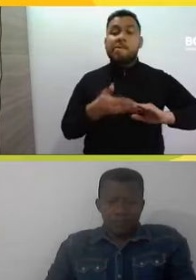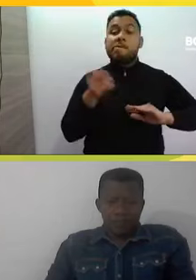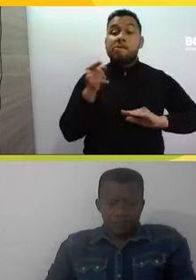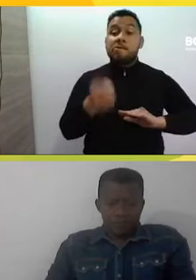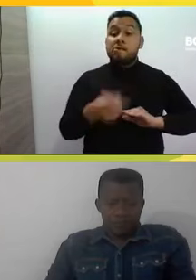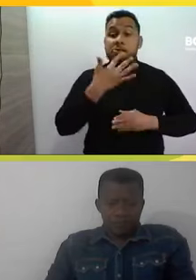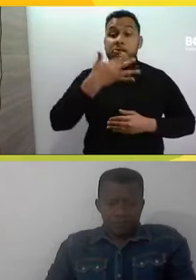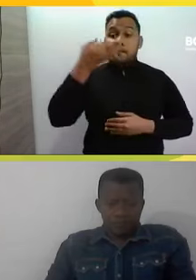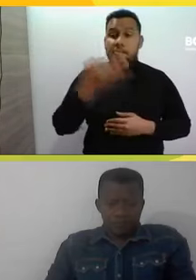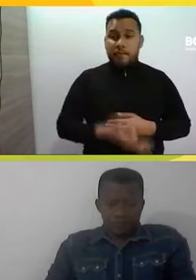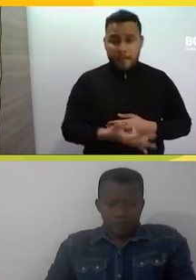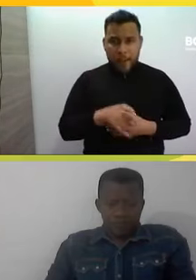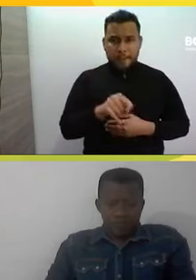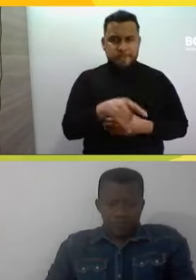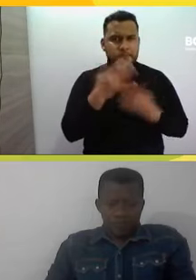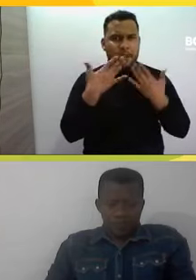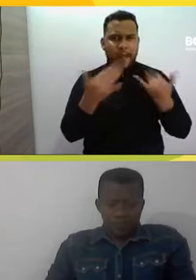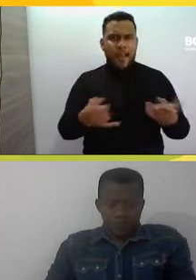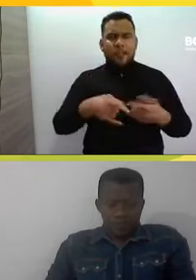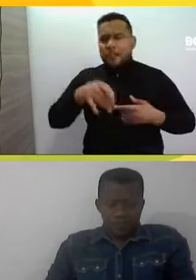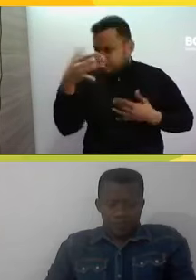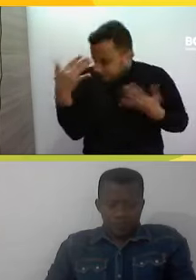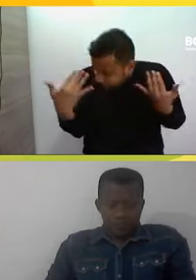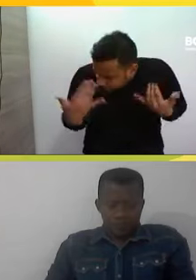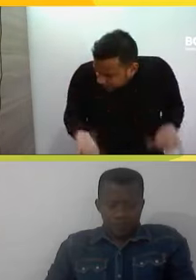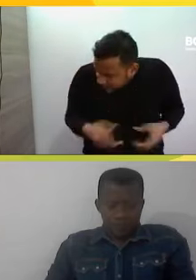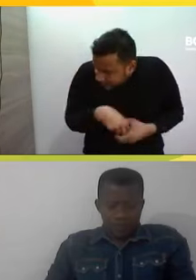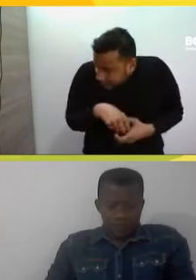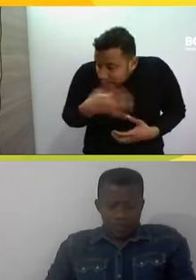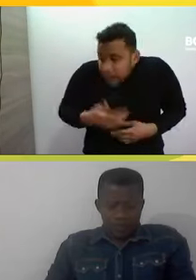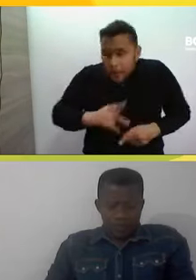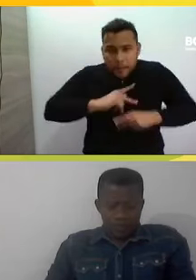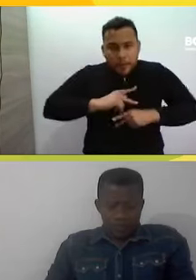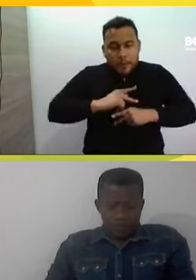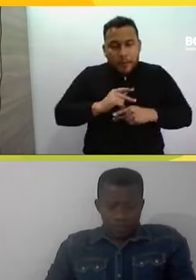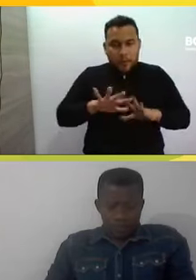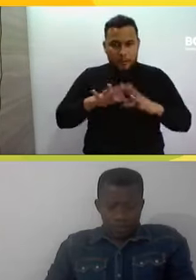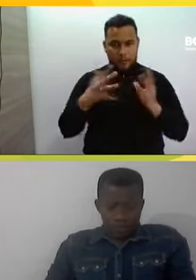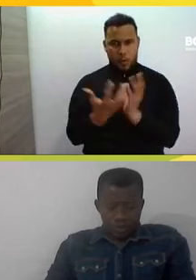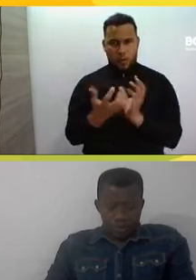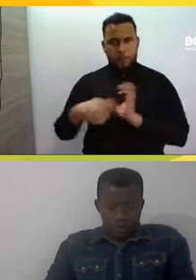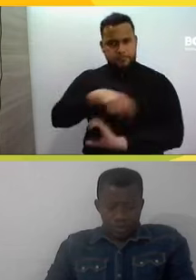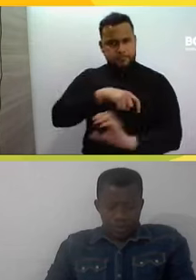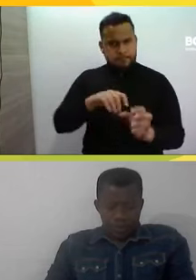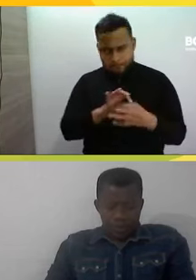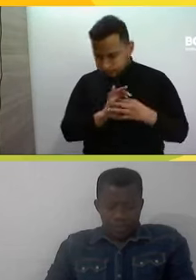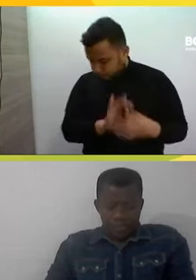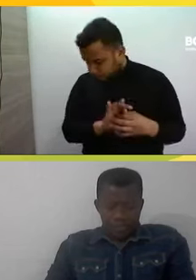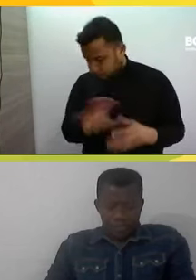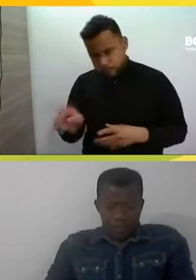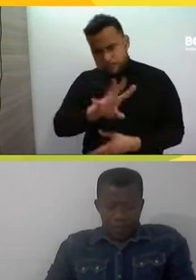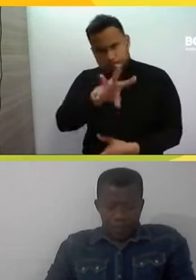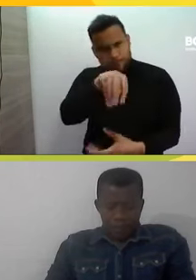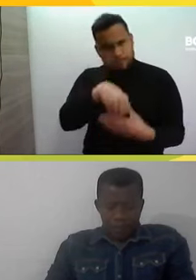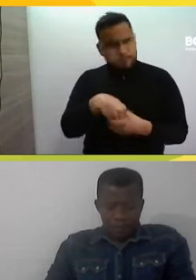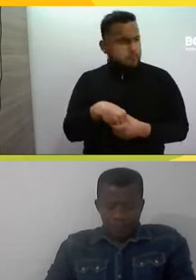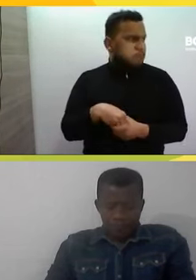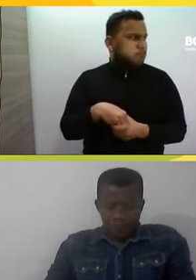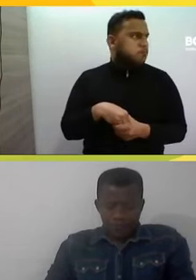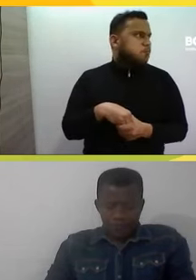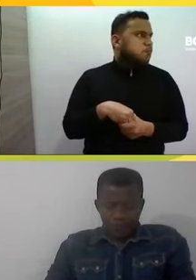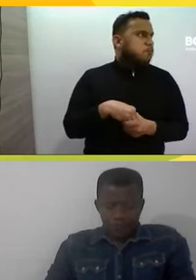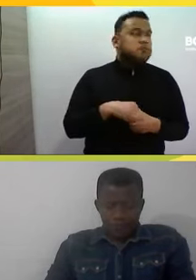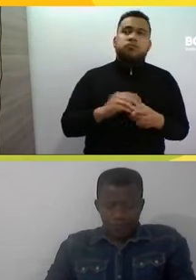unas realidades propias muy ligadas realmente a un mundo globalizado, pero no es parte muchas veces de